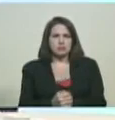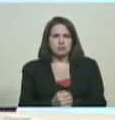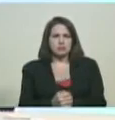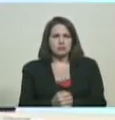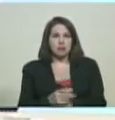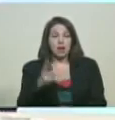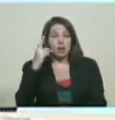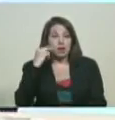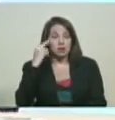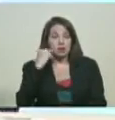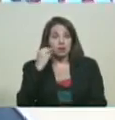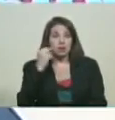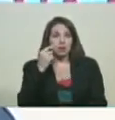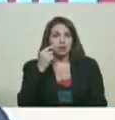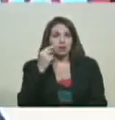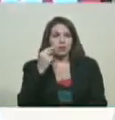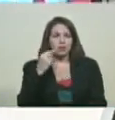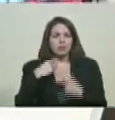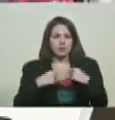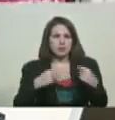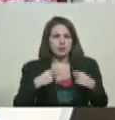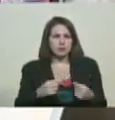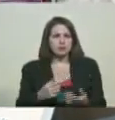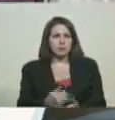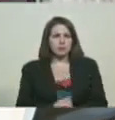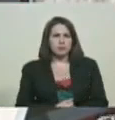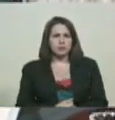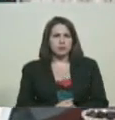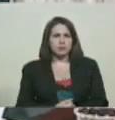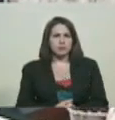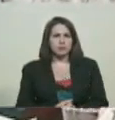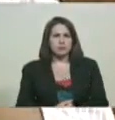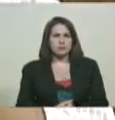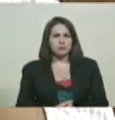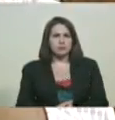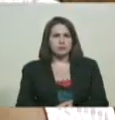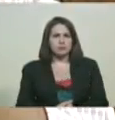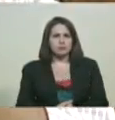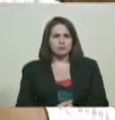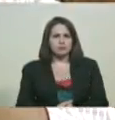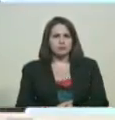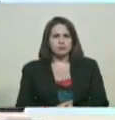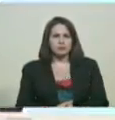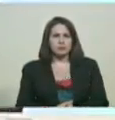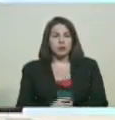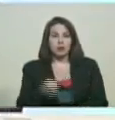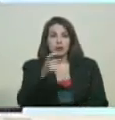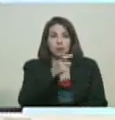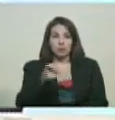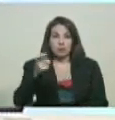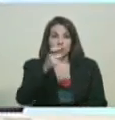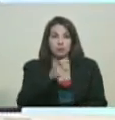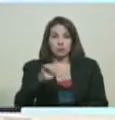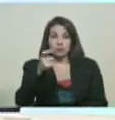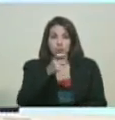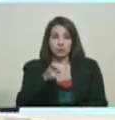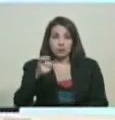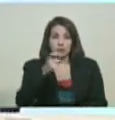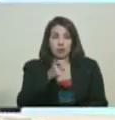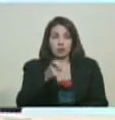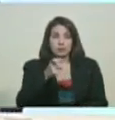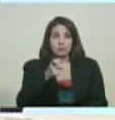blanca los primeros en oír en voz buscar en aclarar